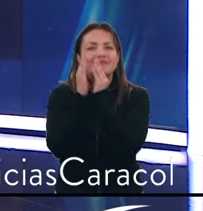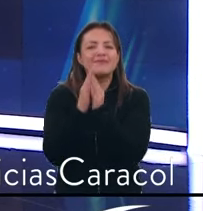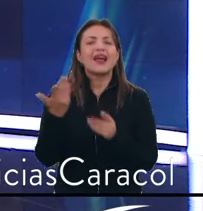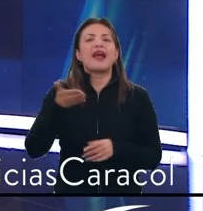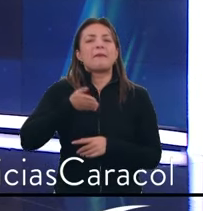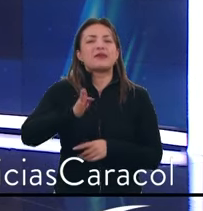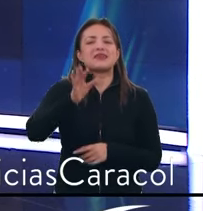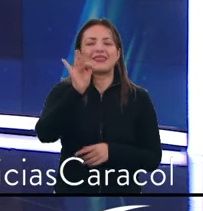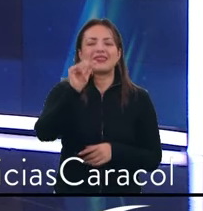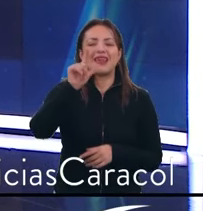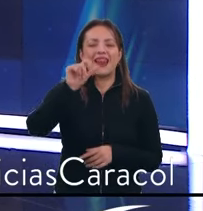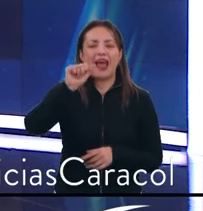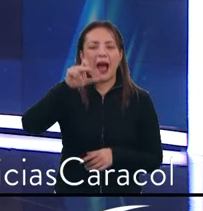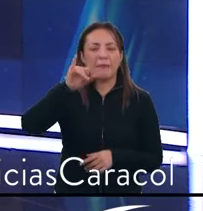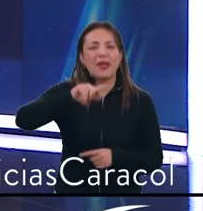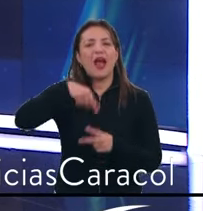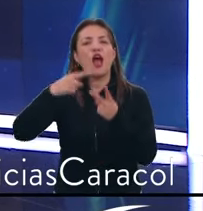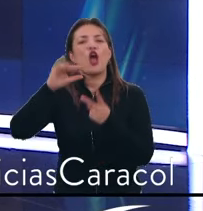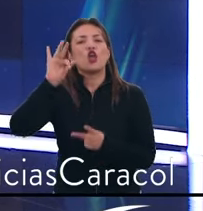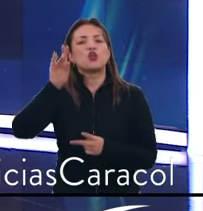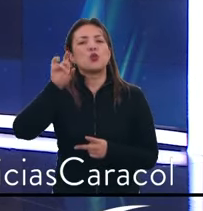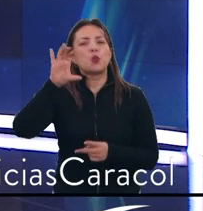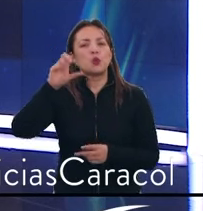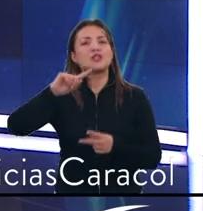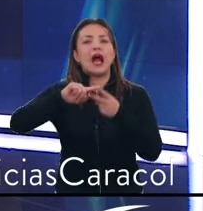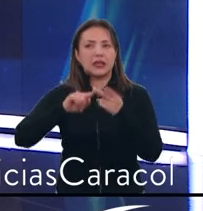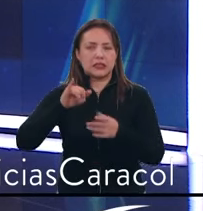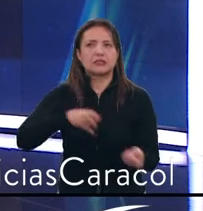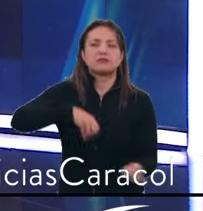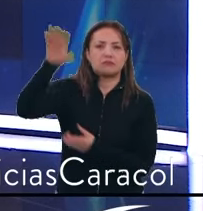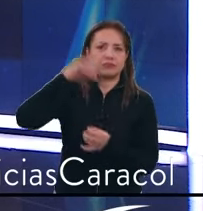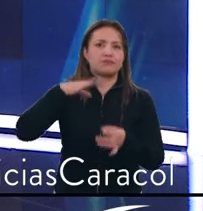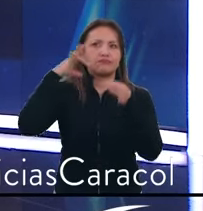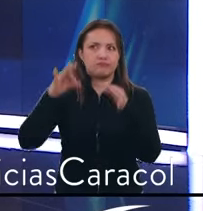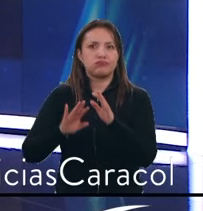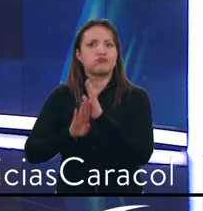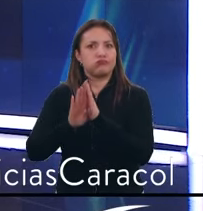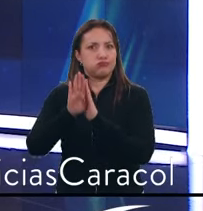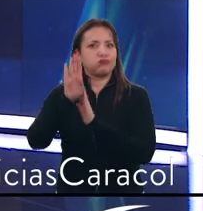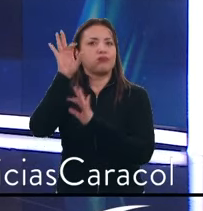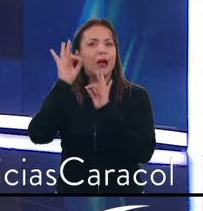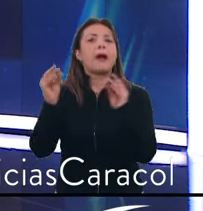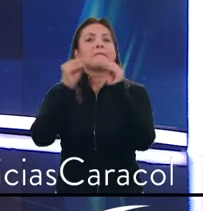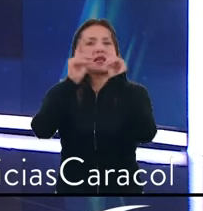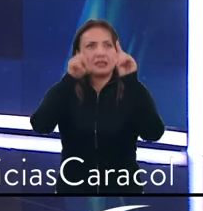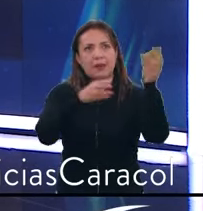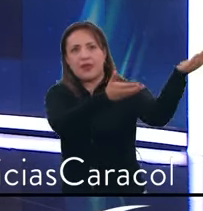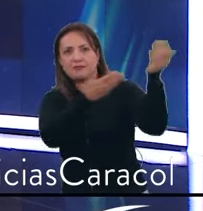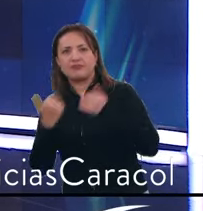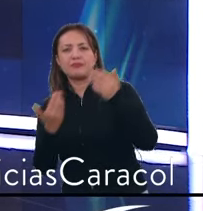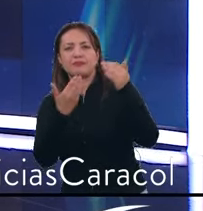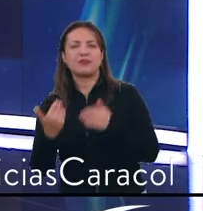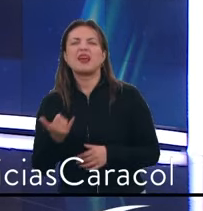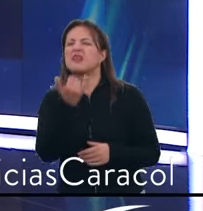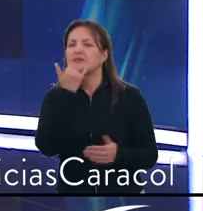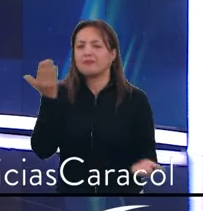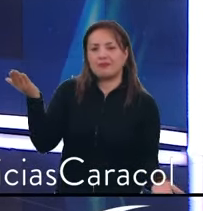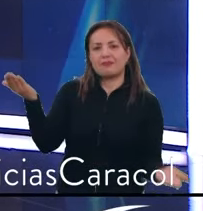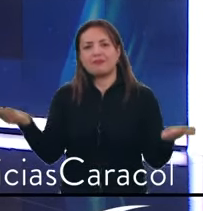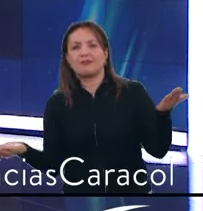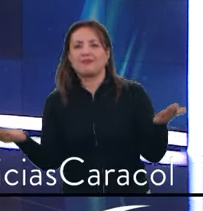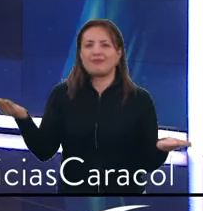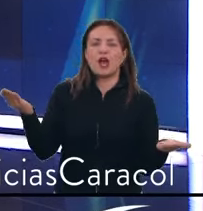entre otros. Como vemos, es un hecho que las exportaciones crecieron, pero también las importaciones. Veamos cómo queda la llamada balanza